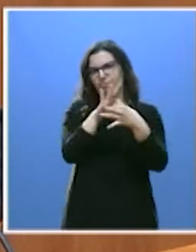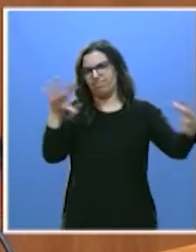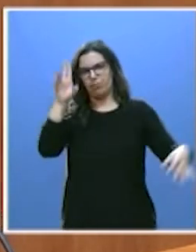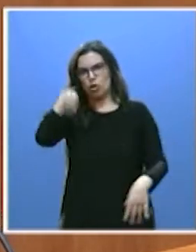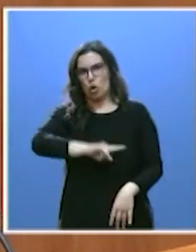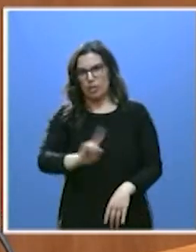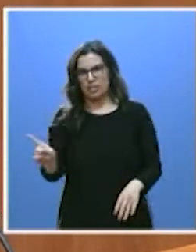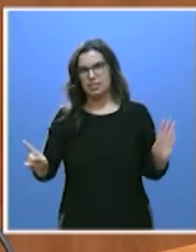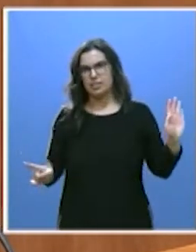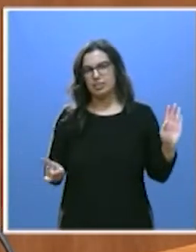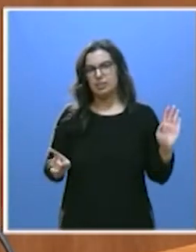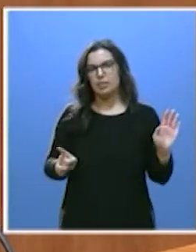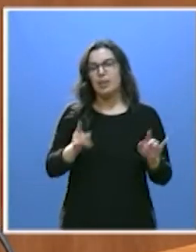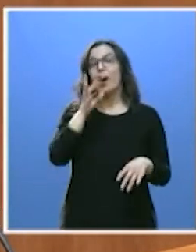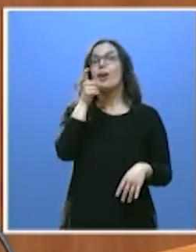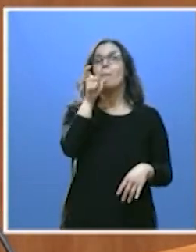Ahora llegamos a lo mejor de las palabras.